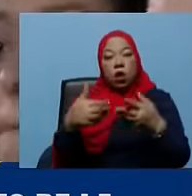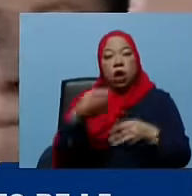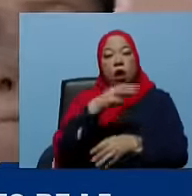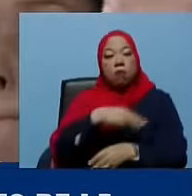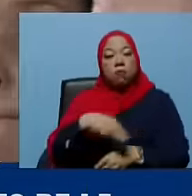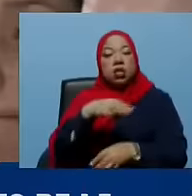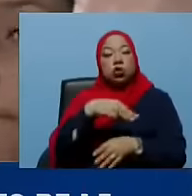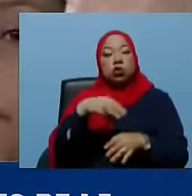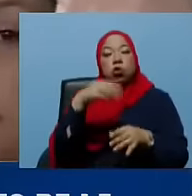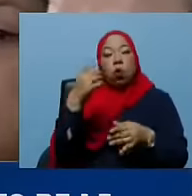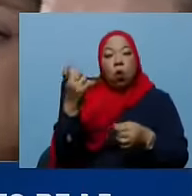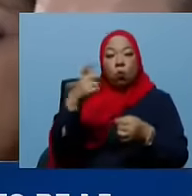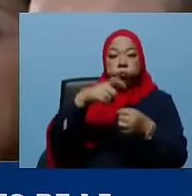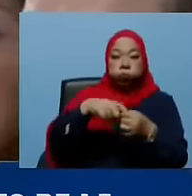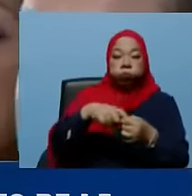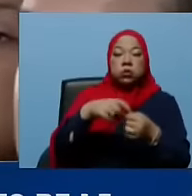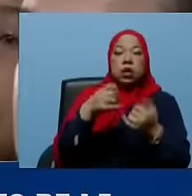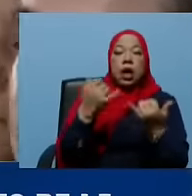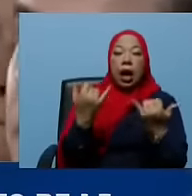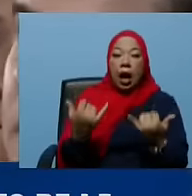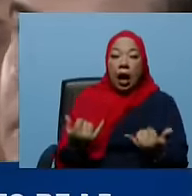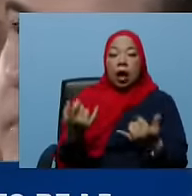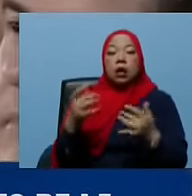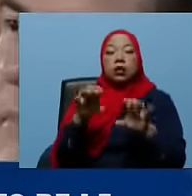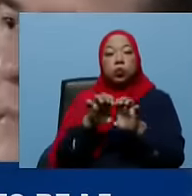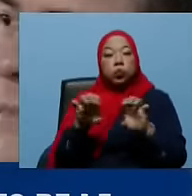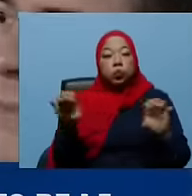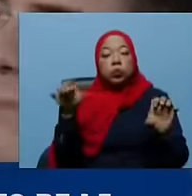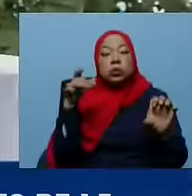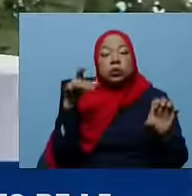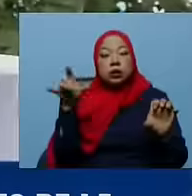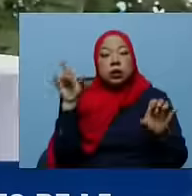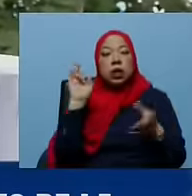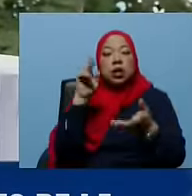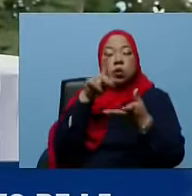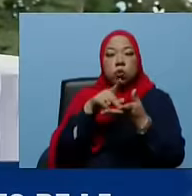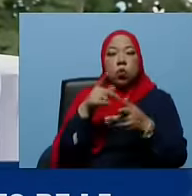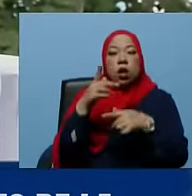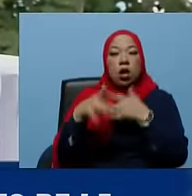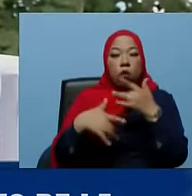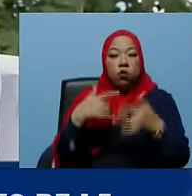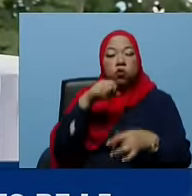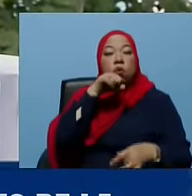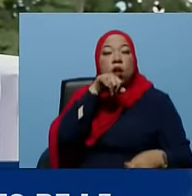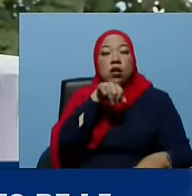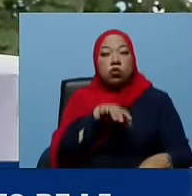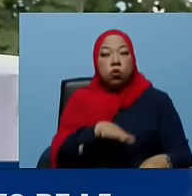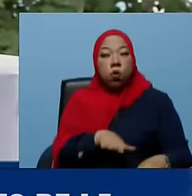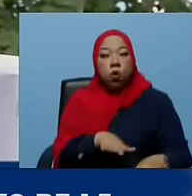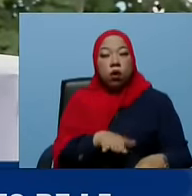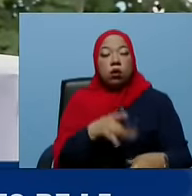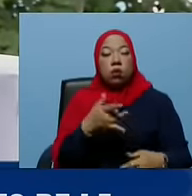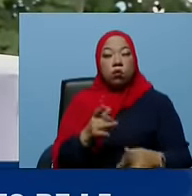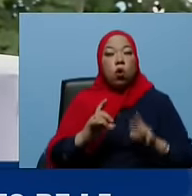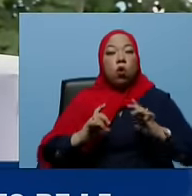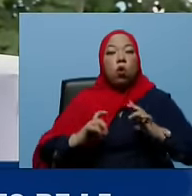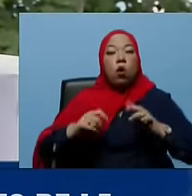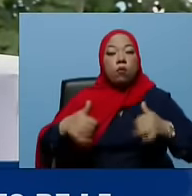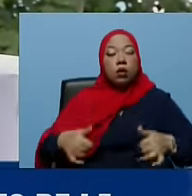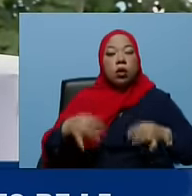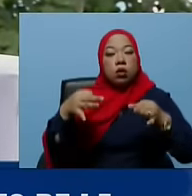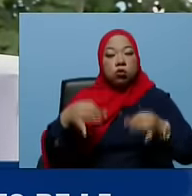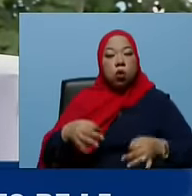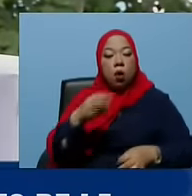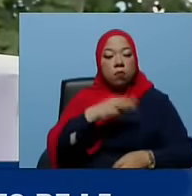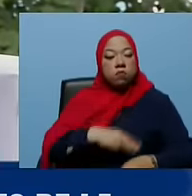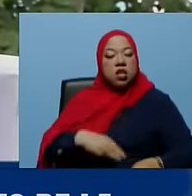misión, pues tuvimos ocasión de participar en un hecho histórico que da nacimiento oficial a la